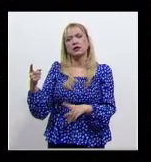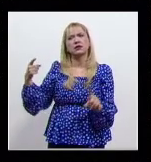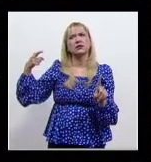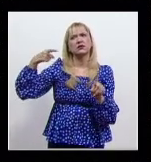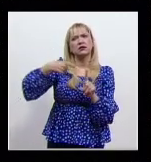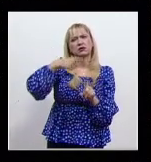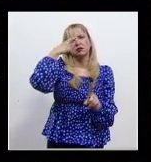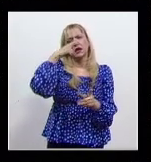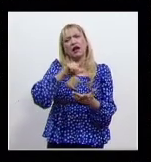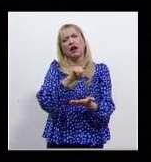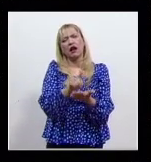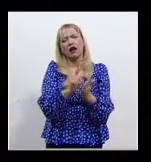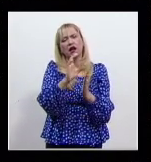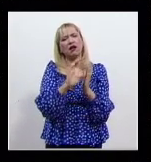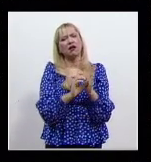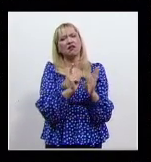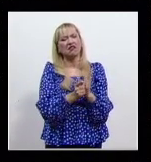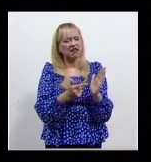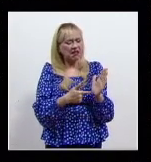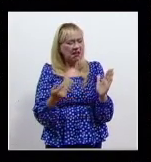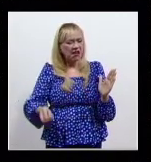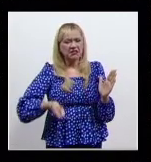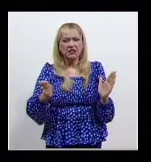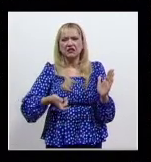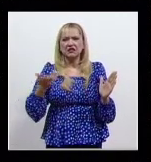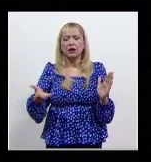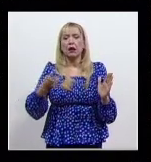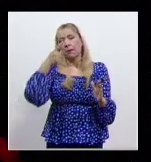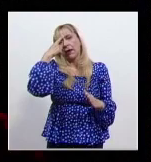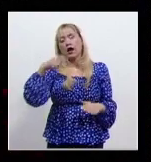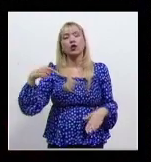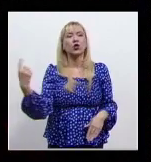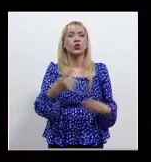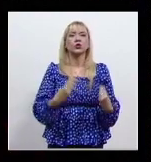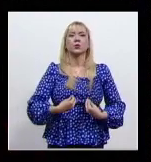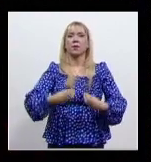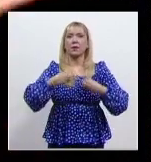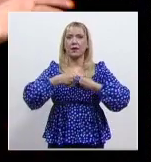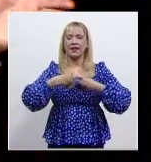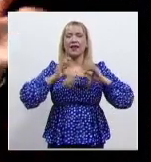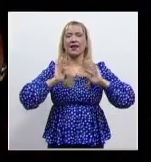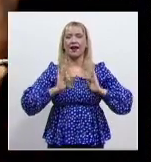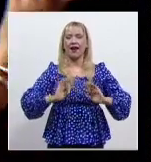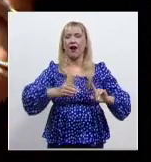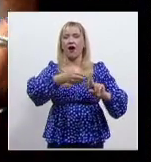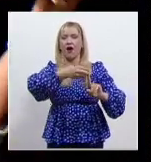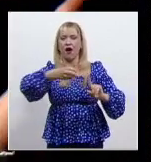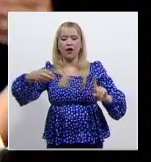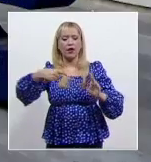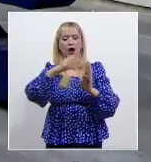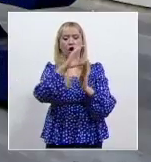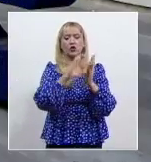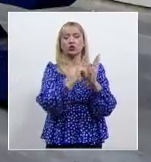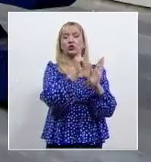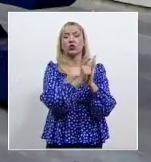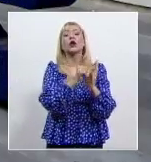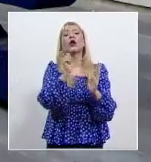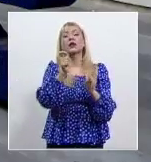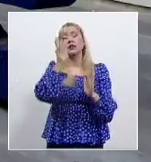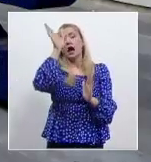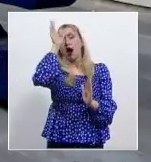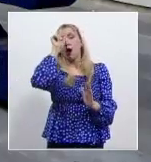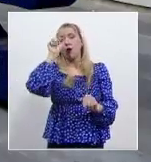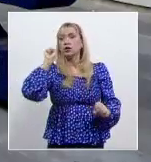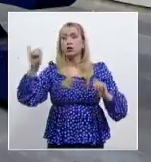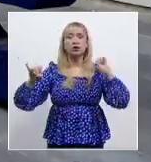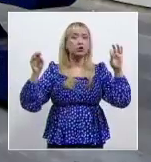derecho constitucional es justamente lograr la armonía social, donde la Constitución es la gran mesa de pactos. Al participar en